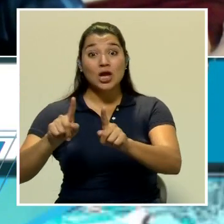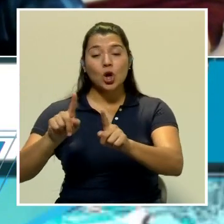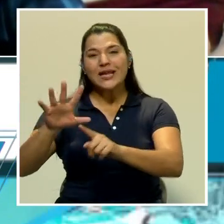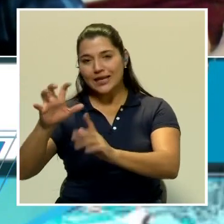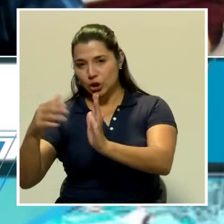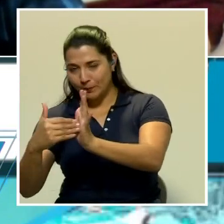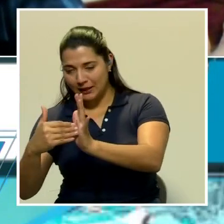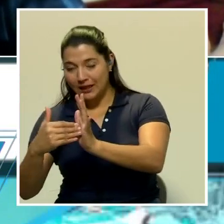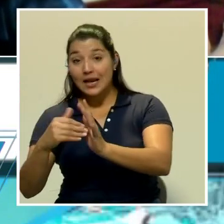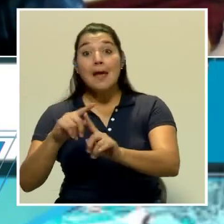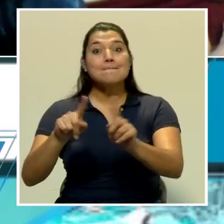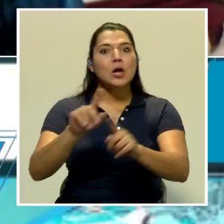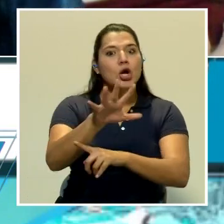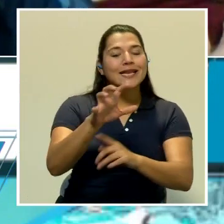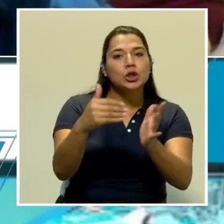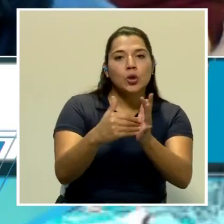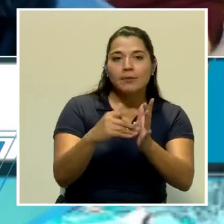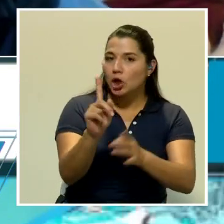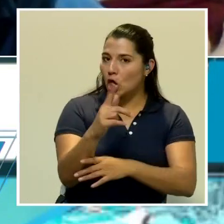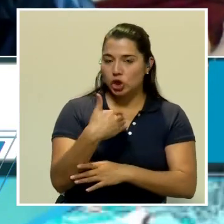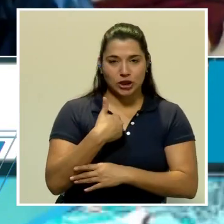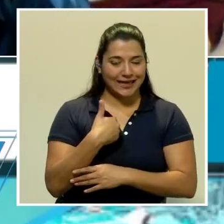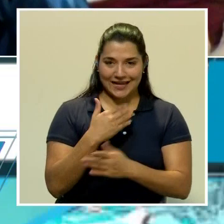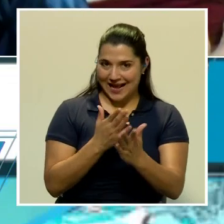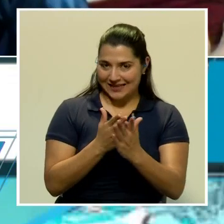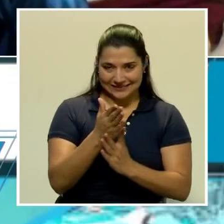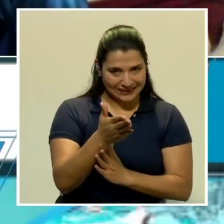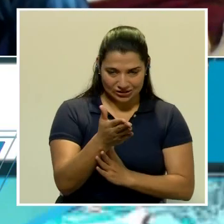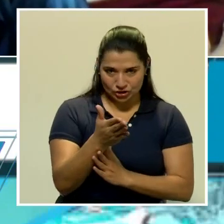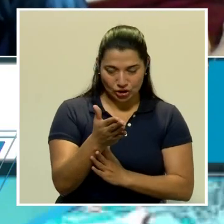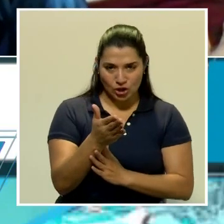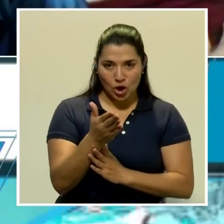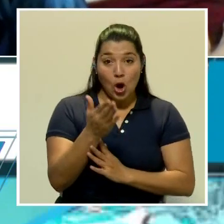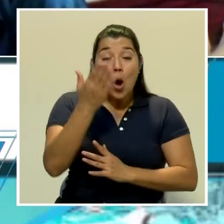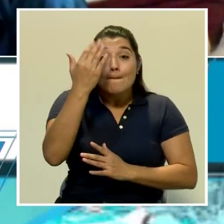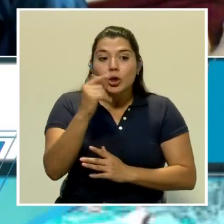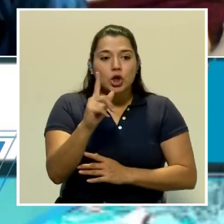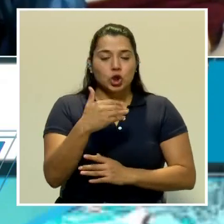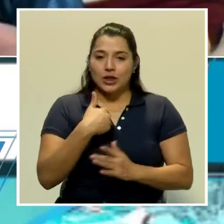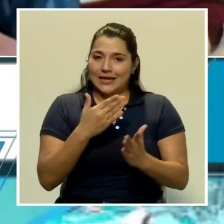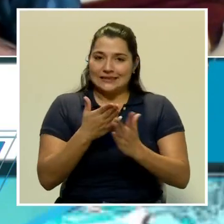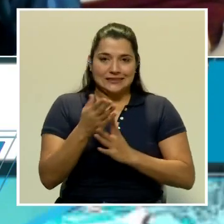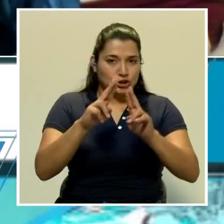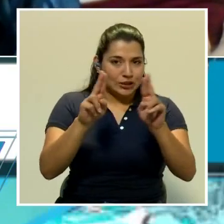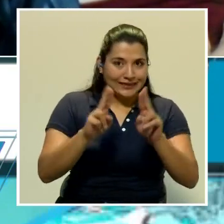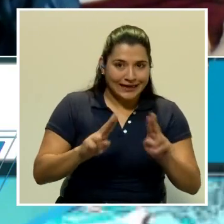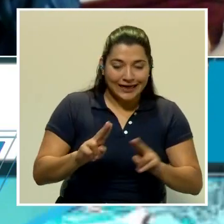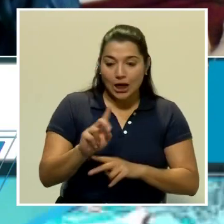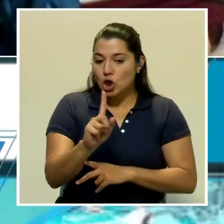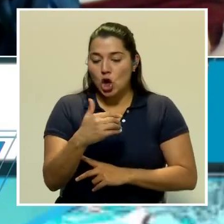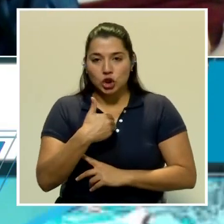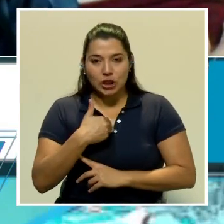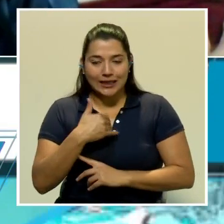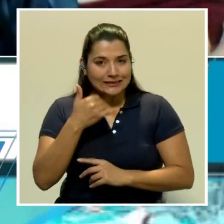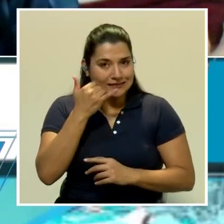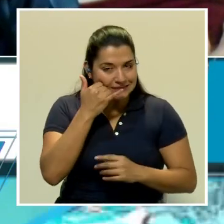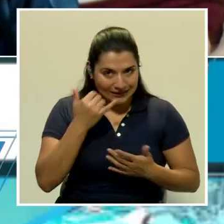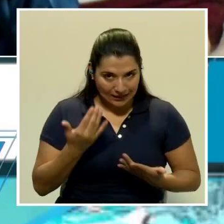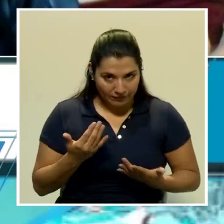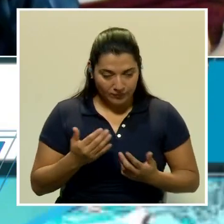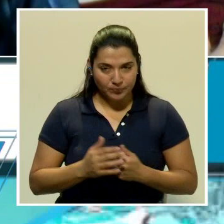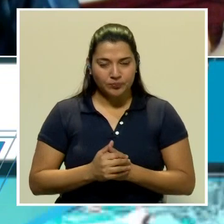muchachos que no tienen acceso a la virtualidad porque no tienen acceso a Internet, porque no tienen dispositivos.